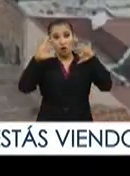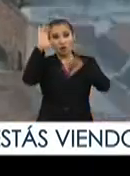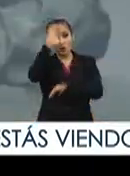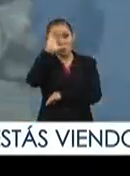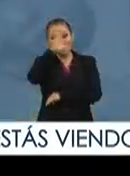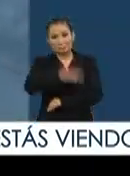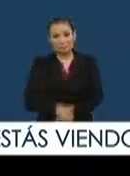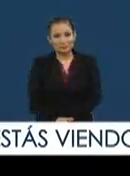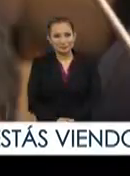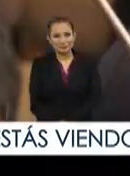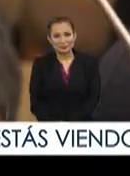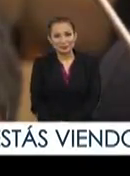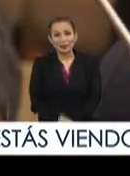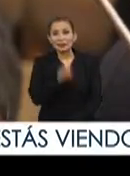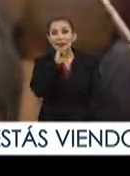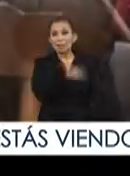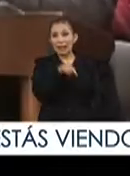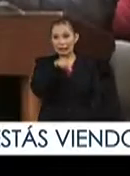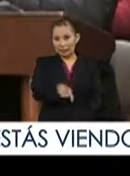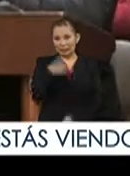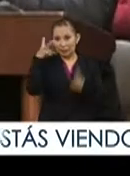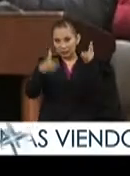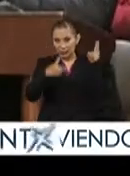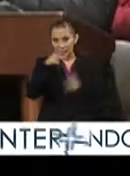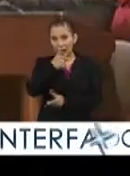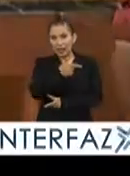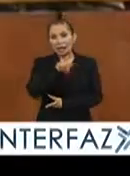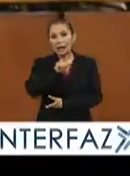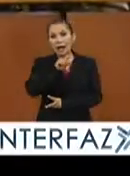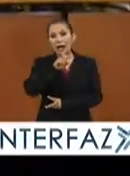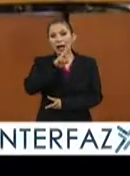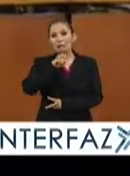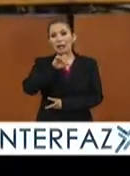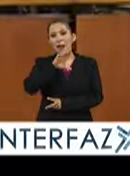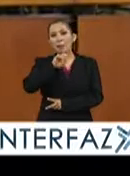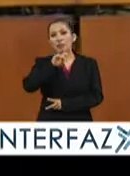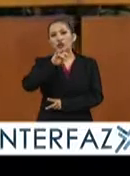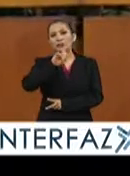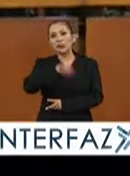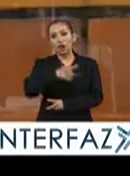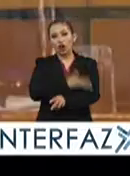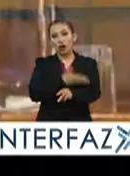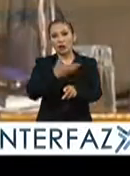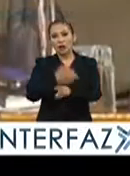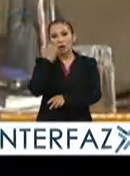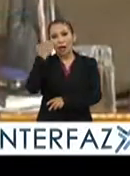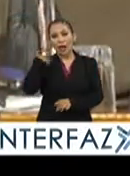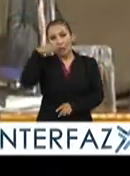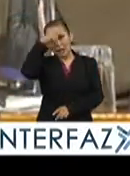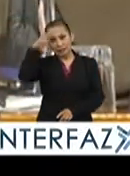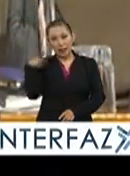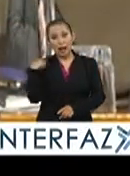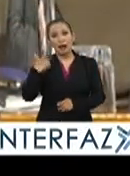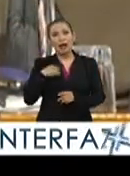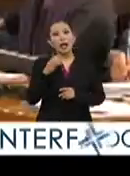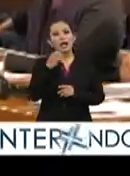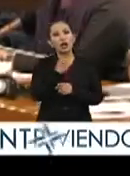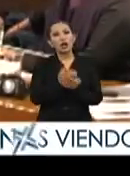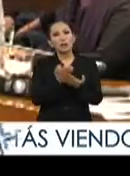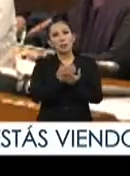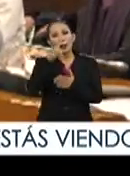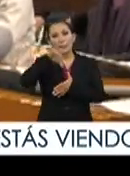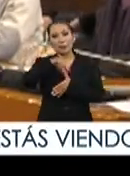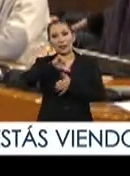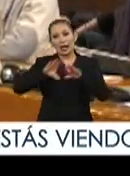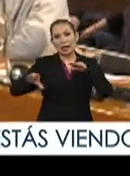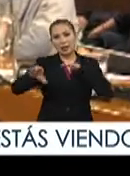cultural. También estará con nosotros Gabriel Porcil, coordinador de la Escuela de Verano de la Comisión Económica para América